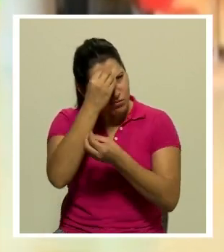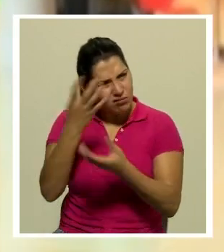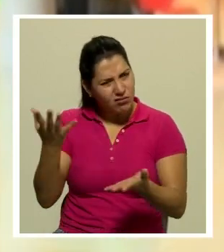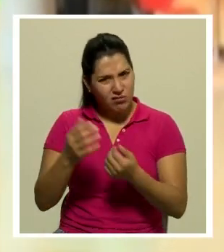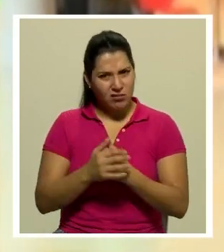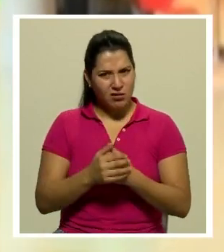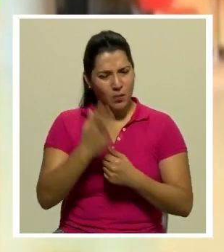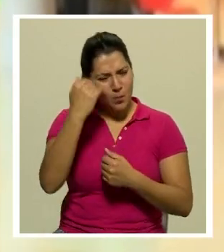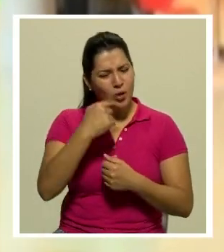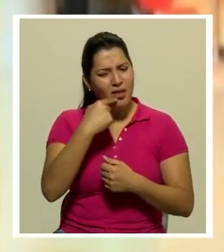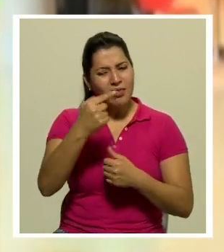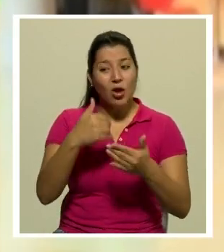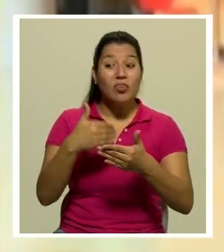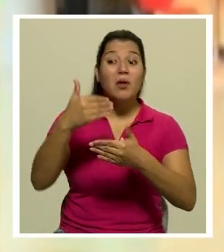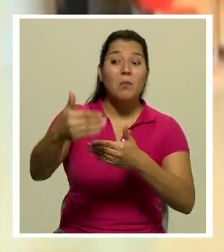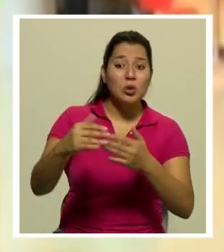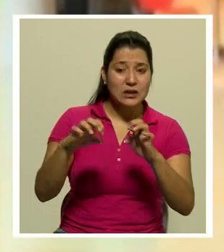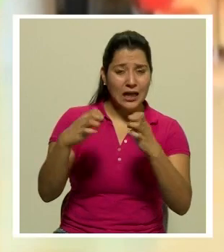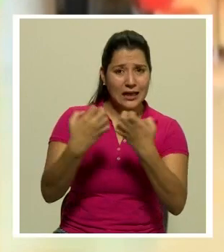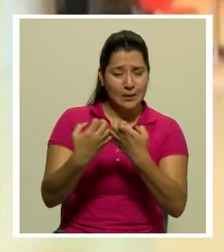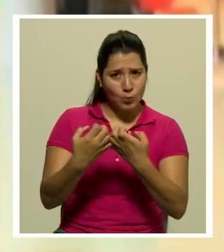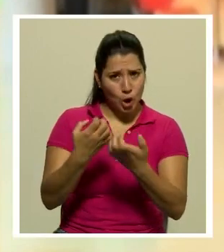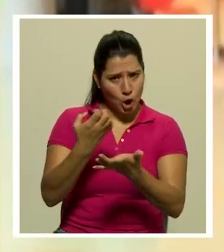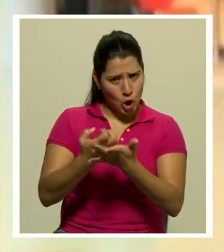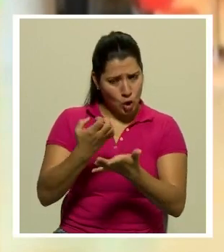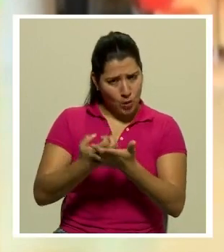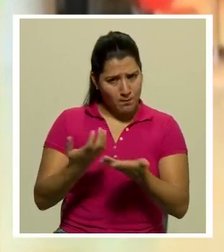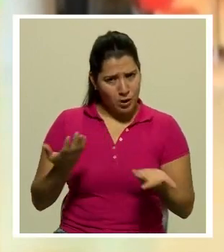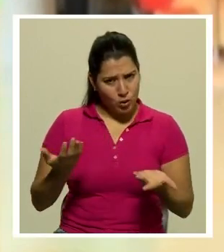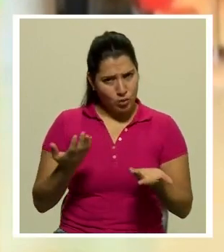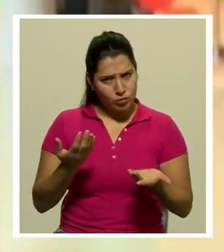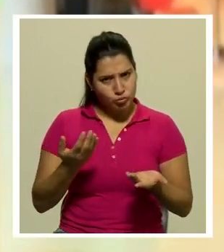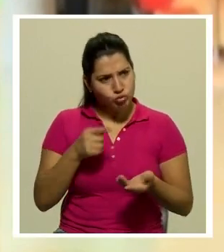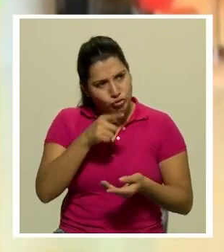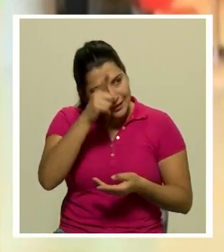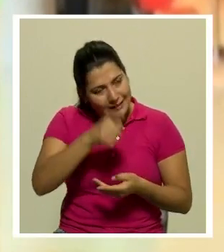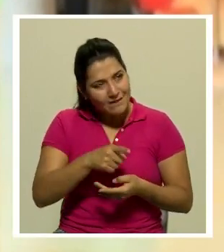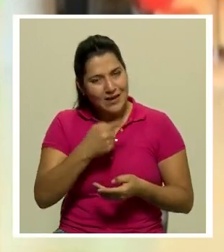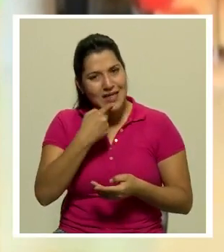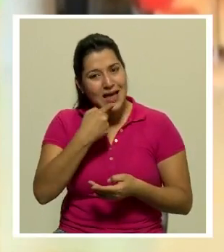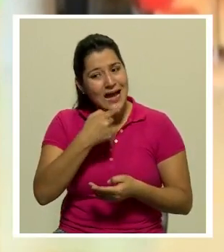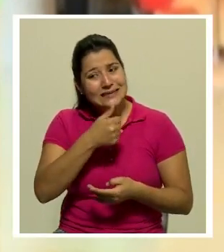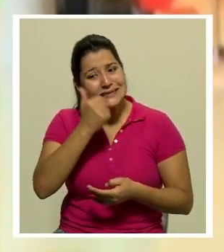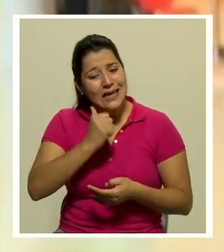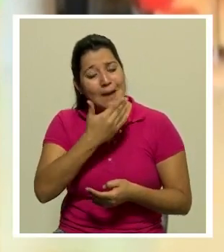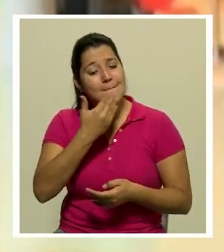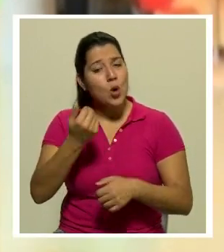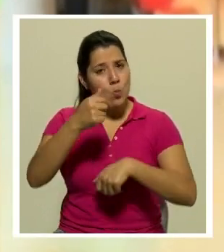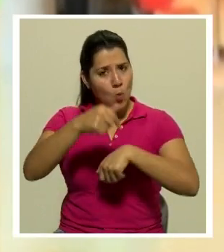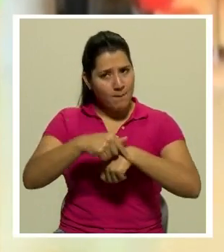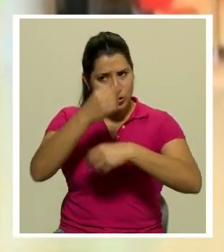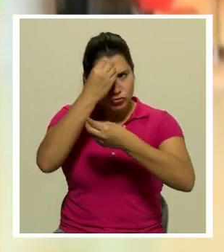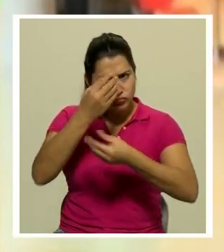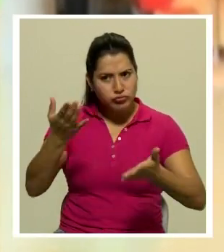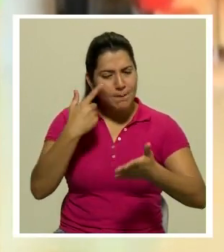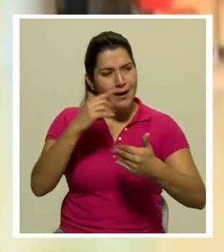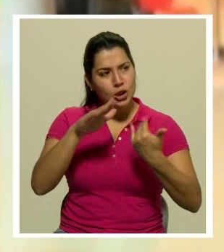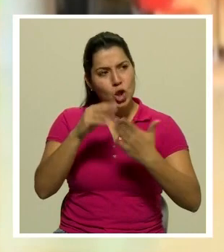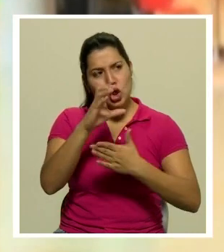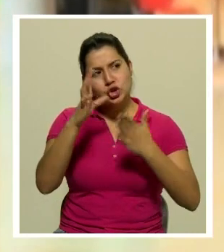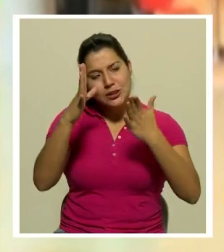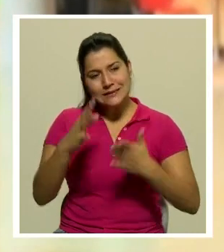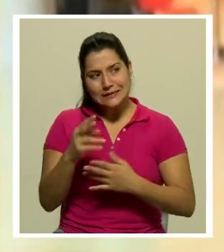el equipo económico lo va a decir? ¿Por qué no lo dijo? Era el mejor escenario el día de ayer para que todos los costarricenses lo